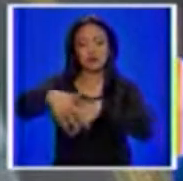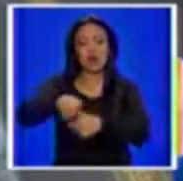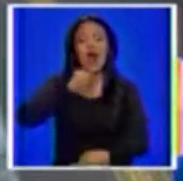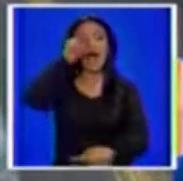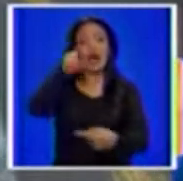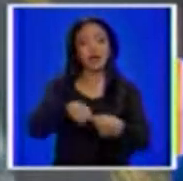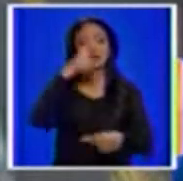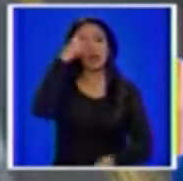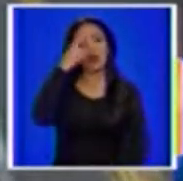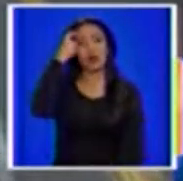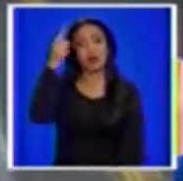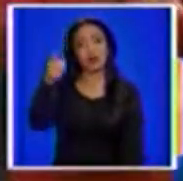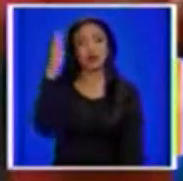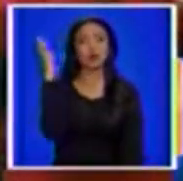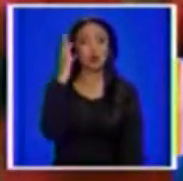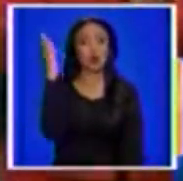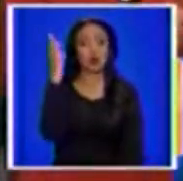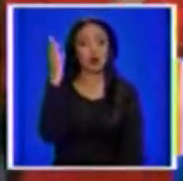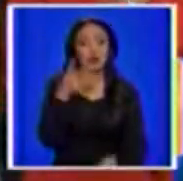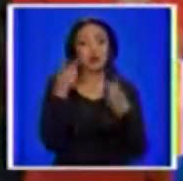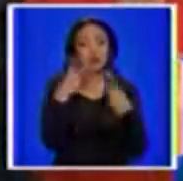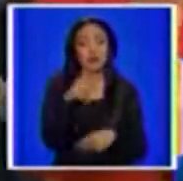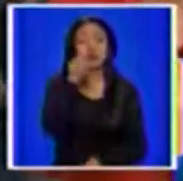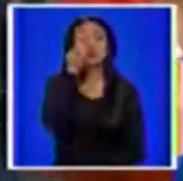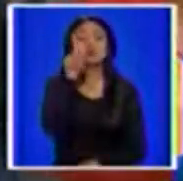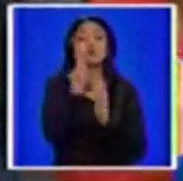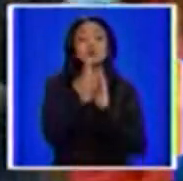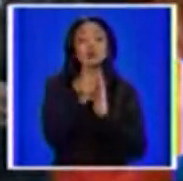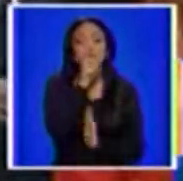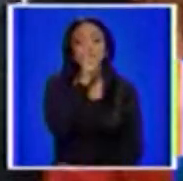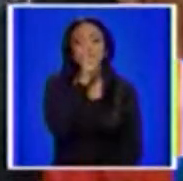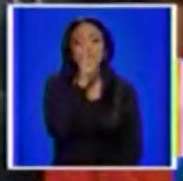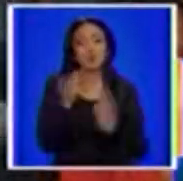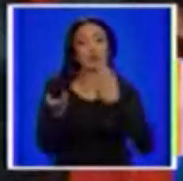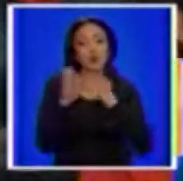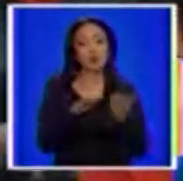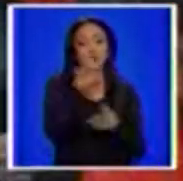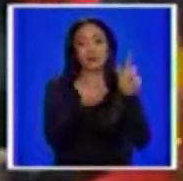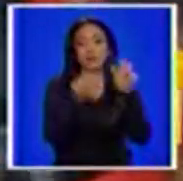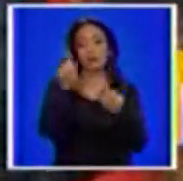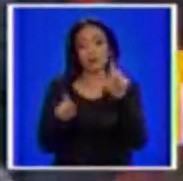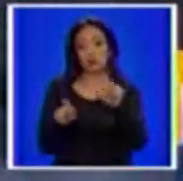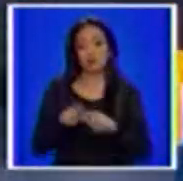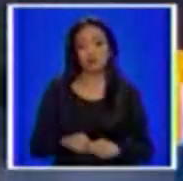Tungurahua. Hubo un minuto de silencio por todas las víctimas.